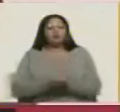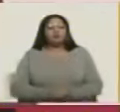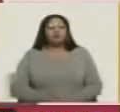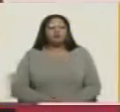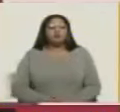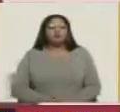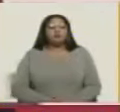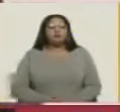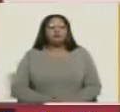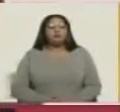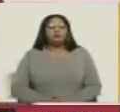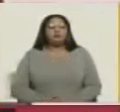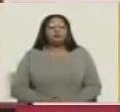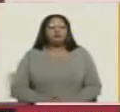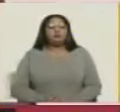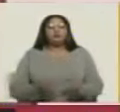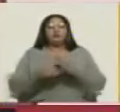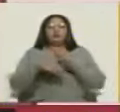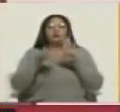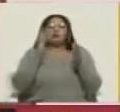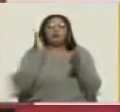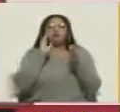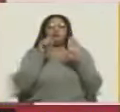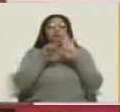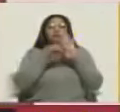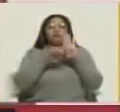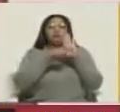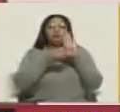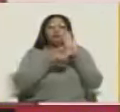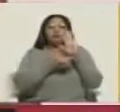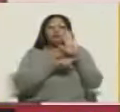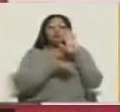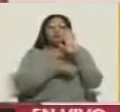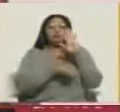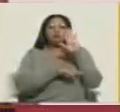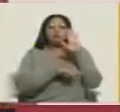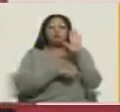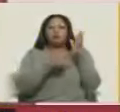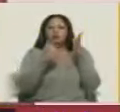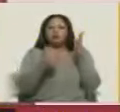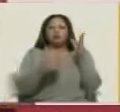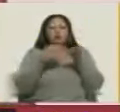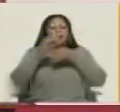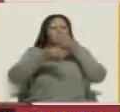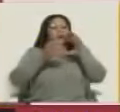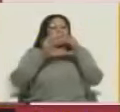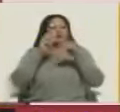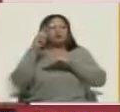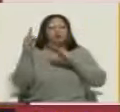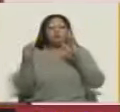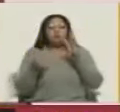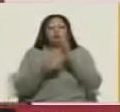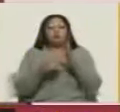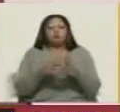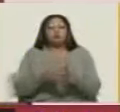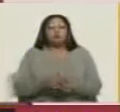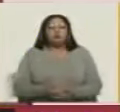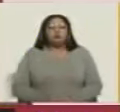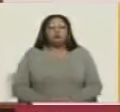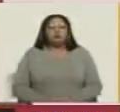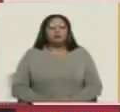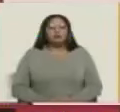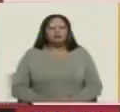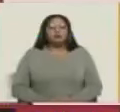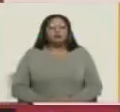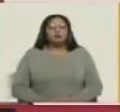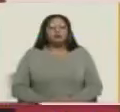están reflejadas todas las sentencias de la Contraloría, están reflejadas todas las sentencias del